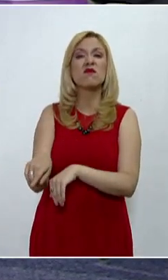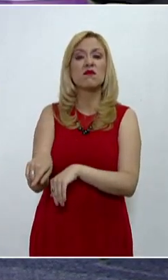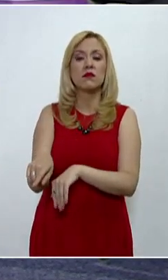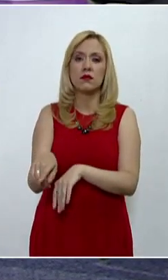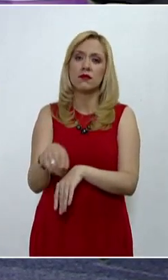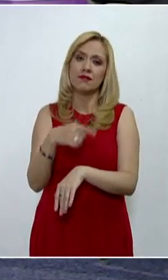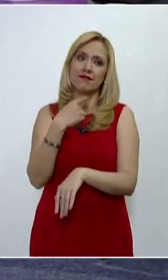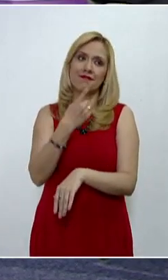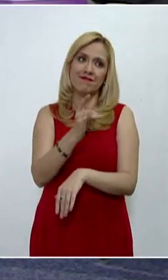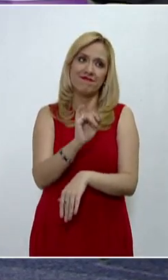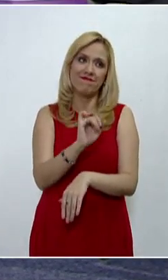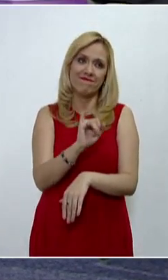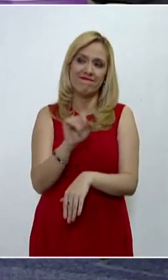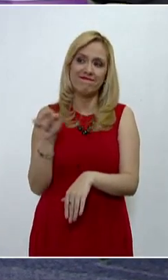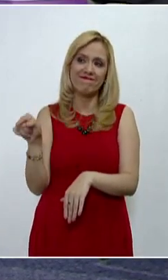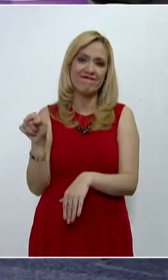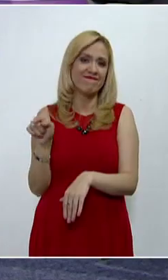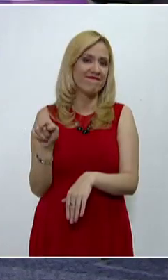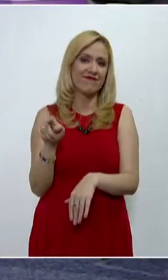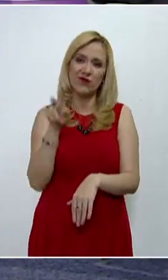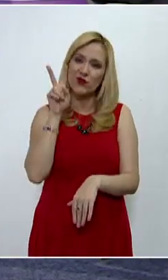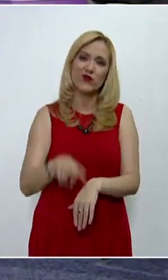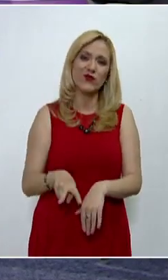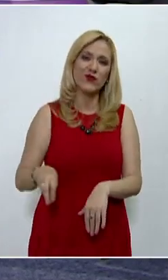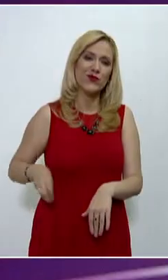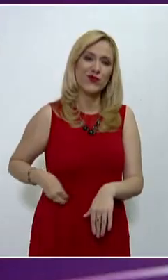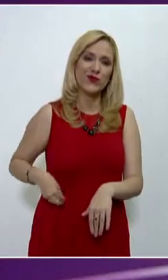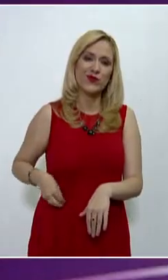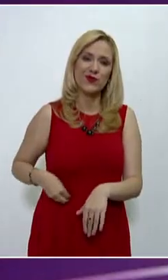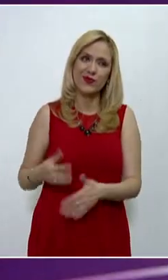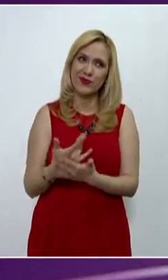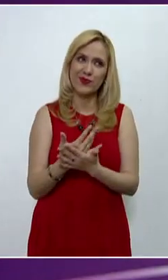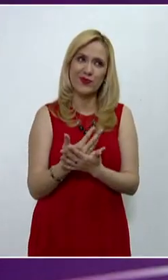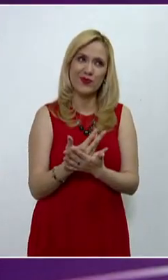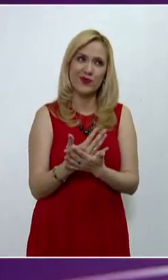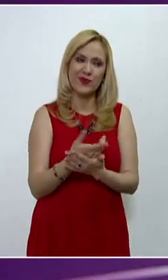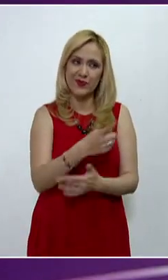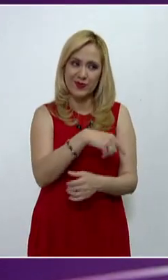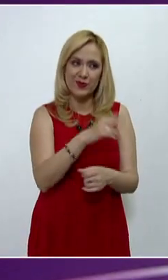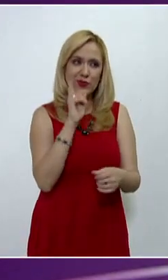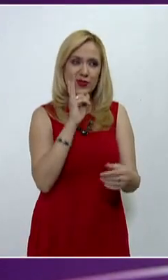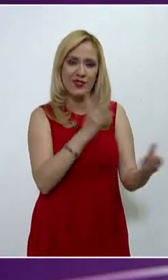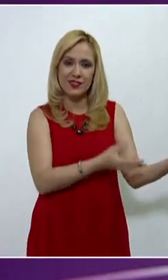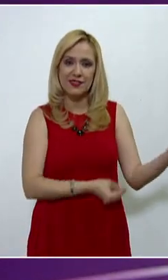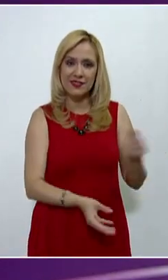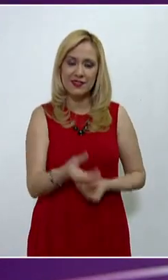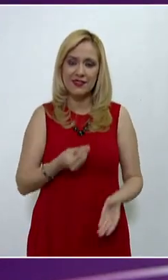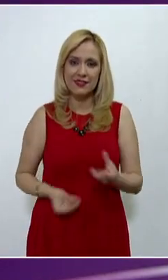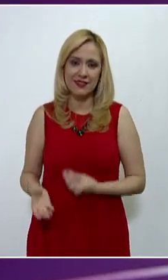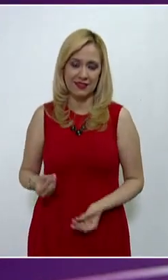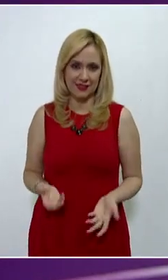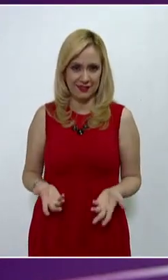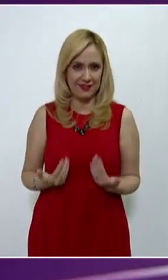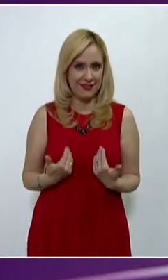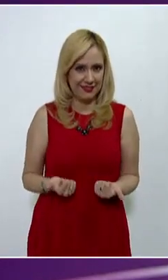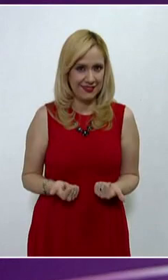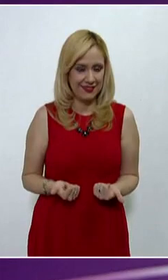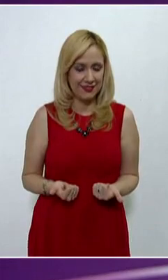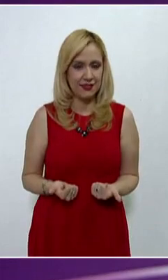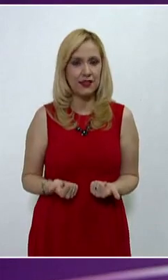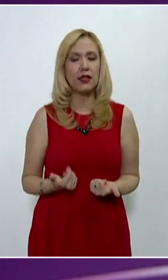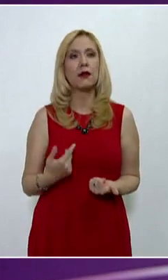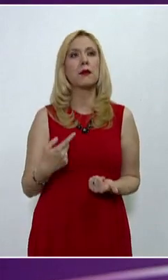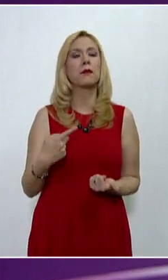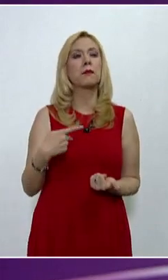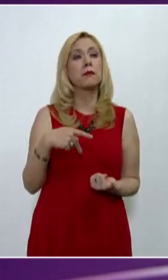la medida extrema de privación de la libertad a una persona que no ha sido sentenciada. Pero no